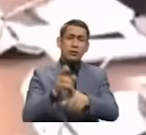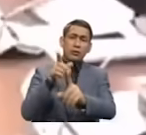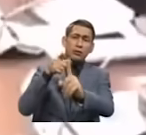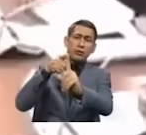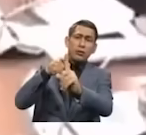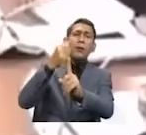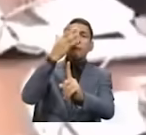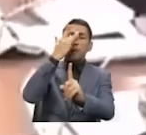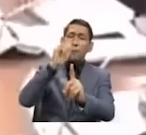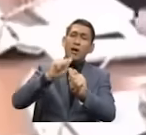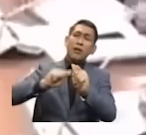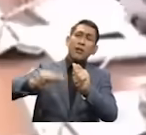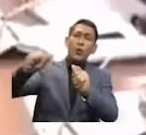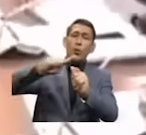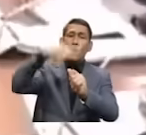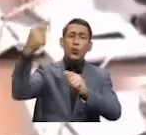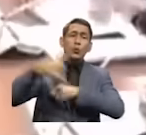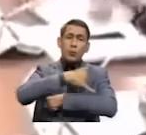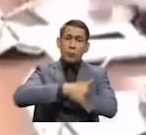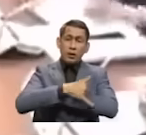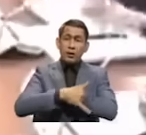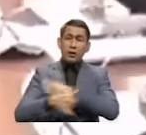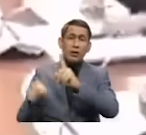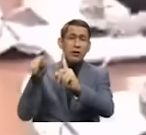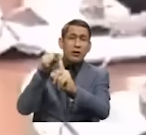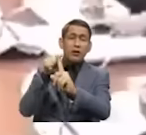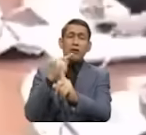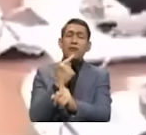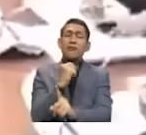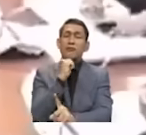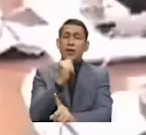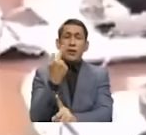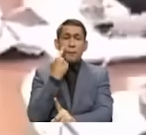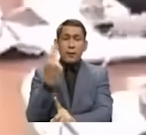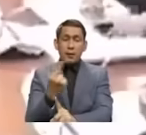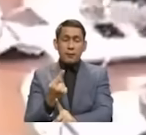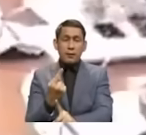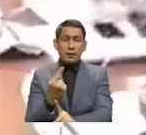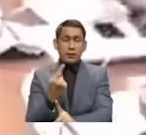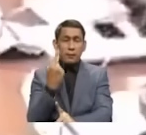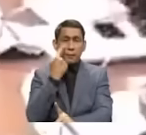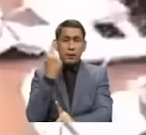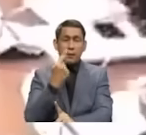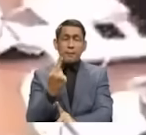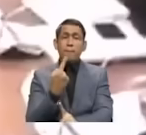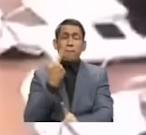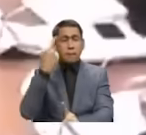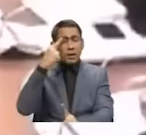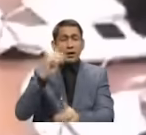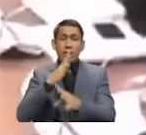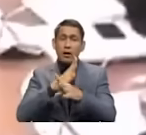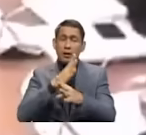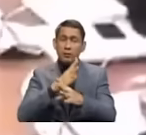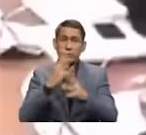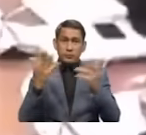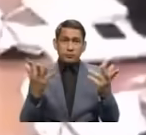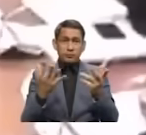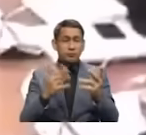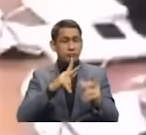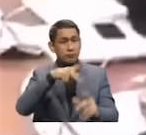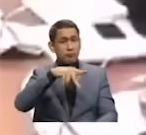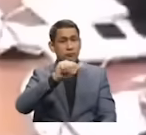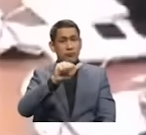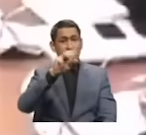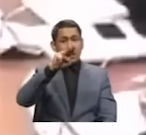tiene documentos de lo que afirma. En ese momento, la presidenta de la Comisión de Fiscalización, Pamela Aguirre,